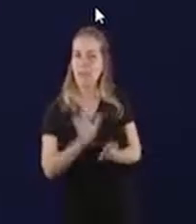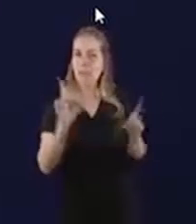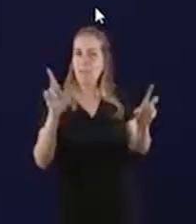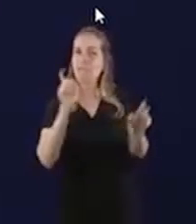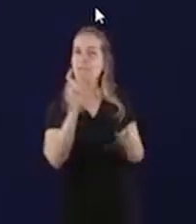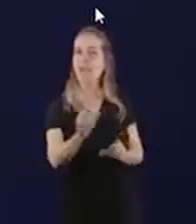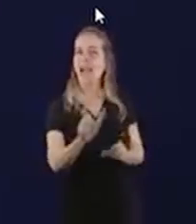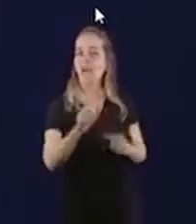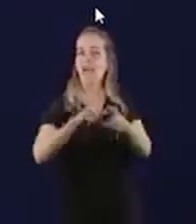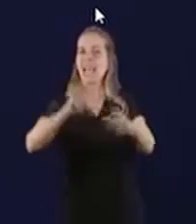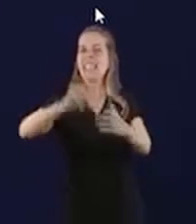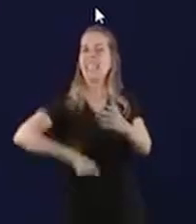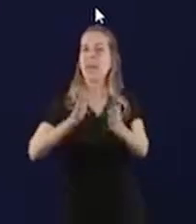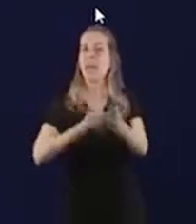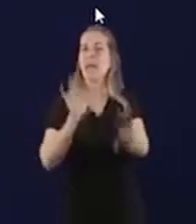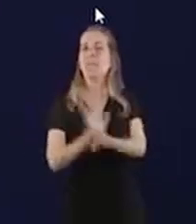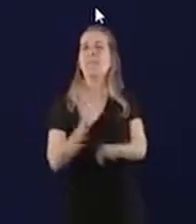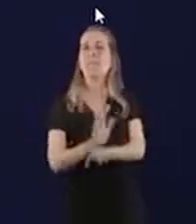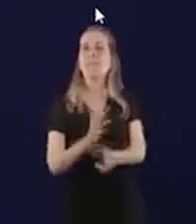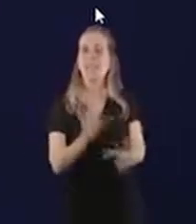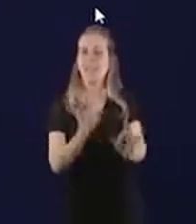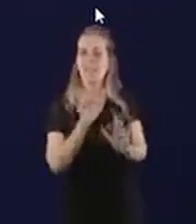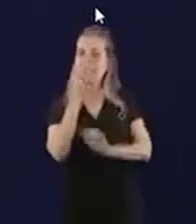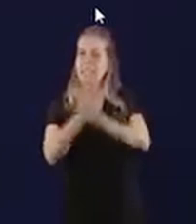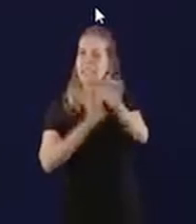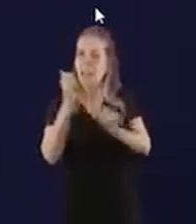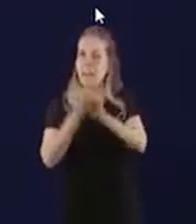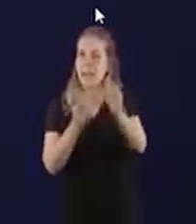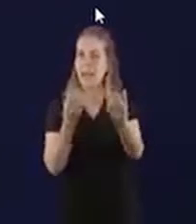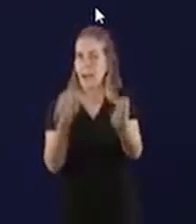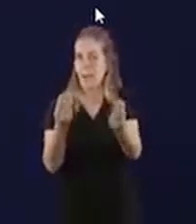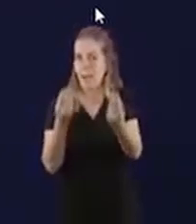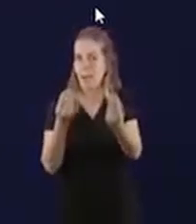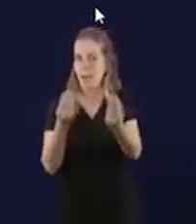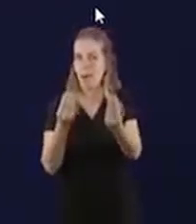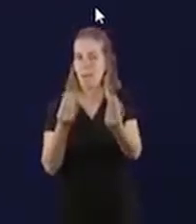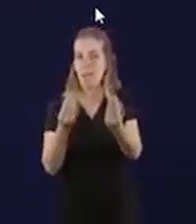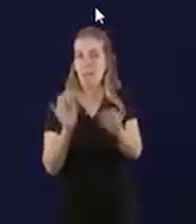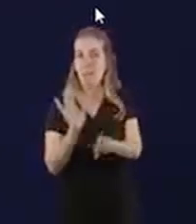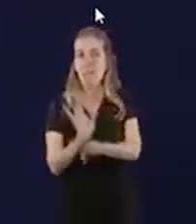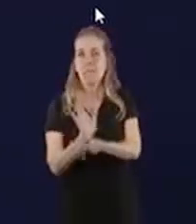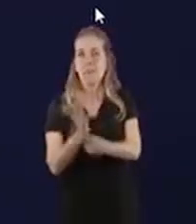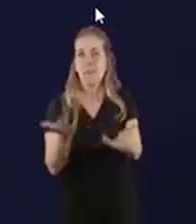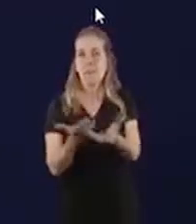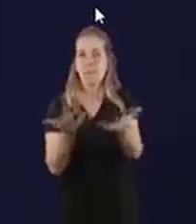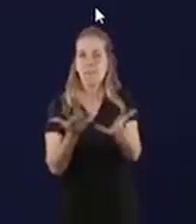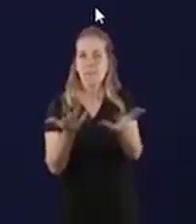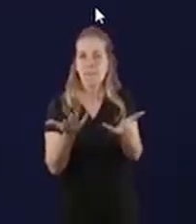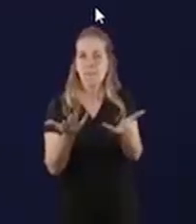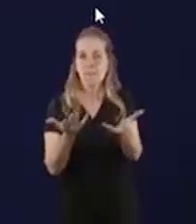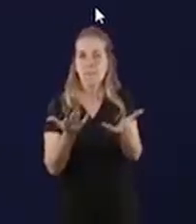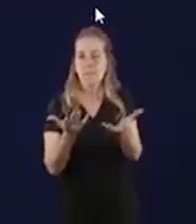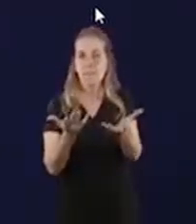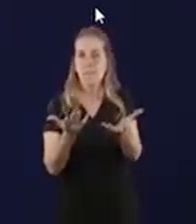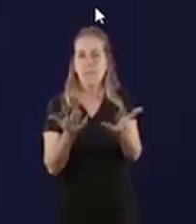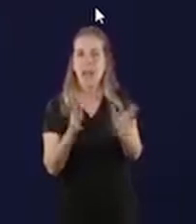es Es difícil de de de analizar porque En definitiva eh A ver tal